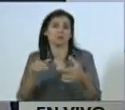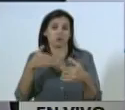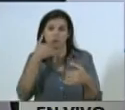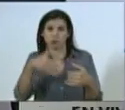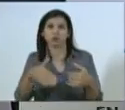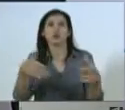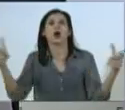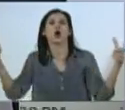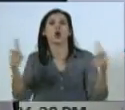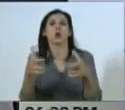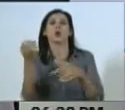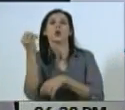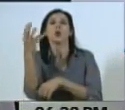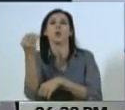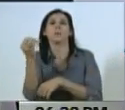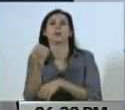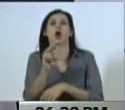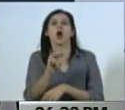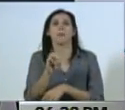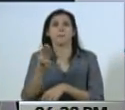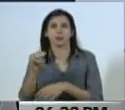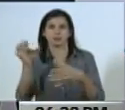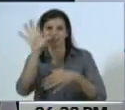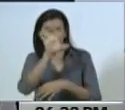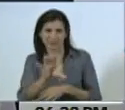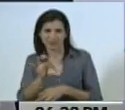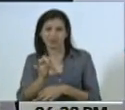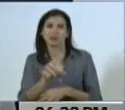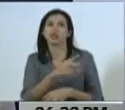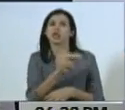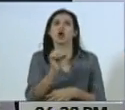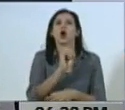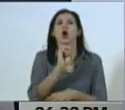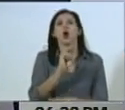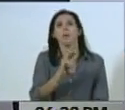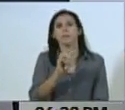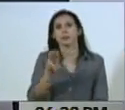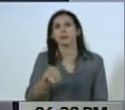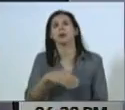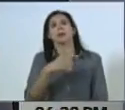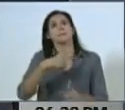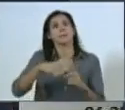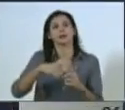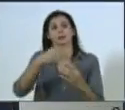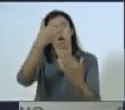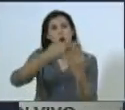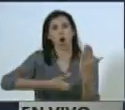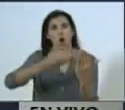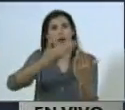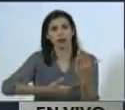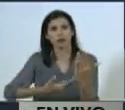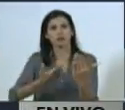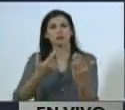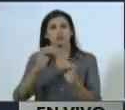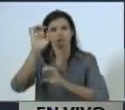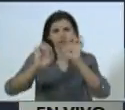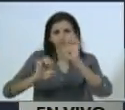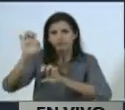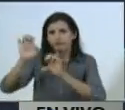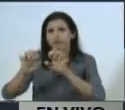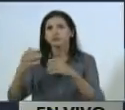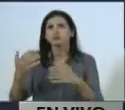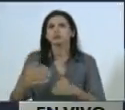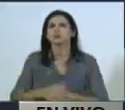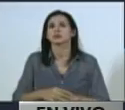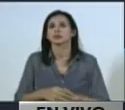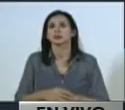no OPEP, y una hoja de ruta para vigilar el cumplimiento de los acuerdos de manera